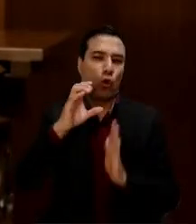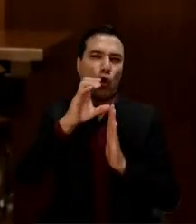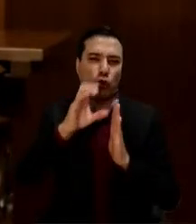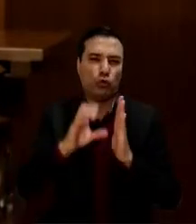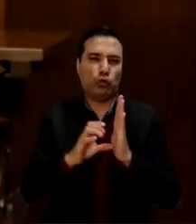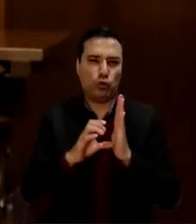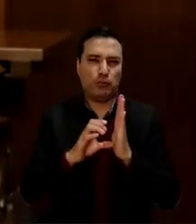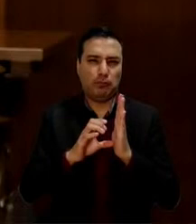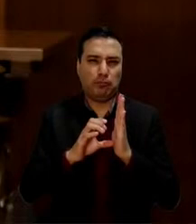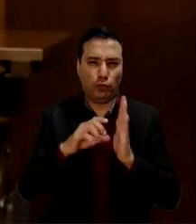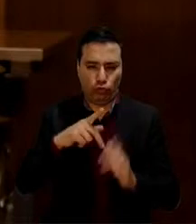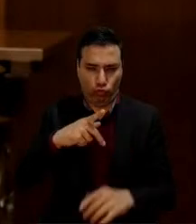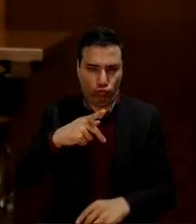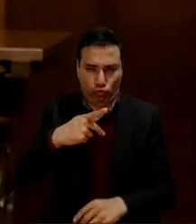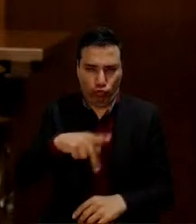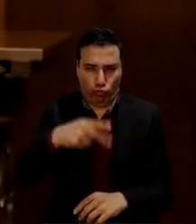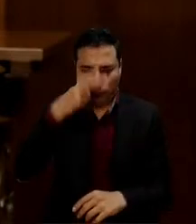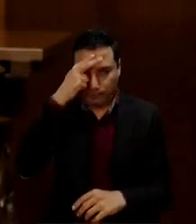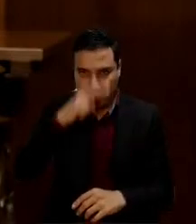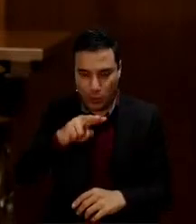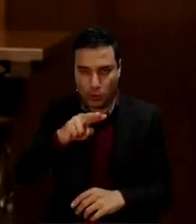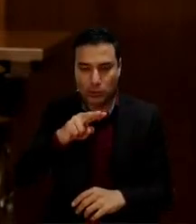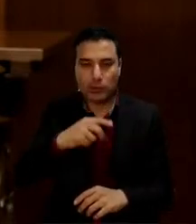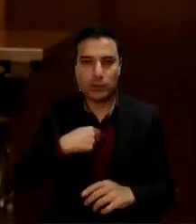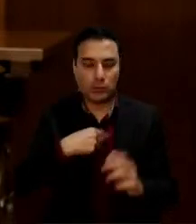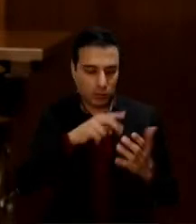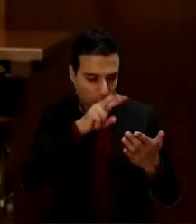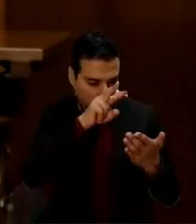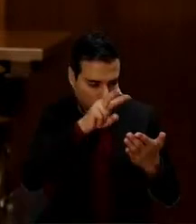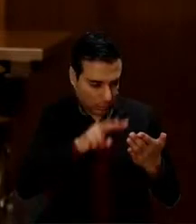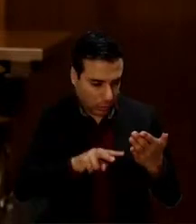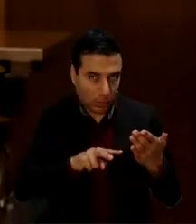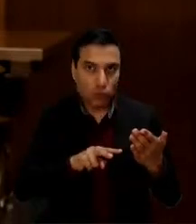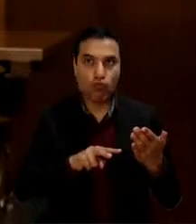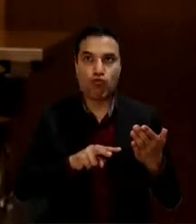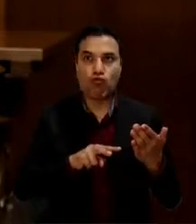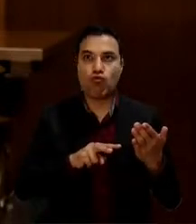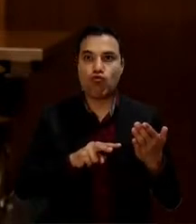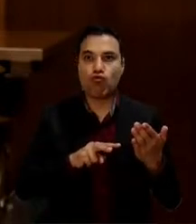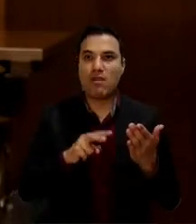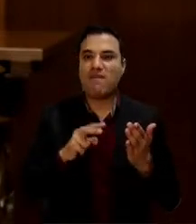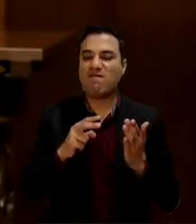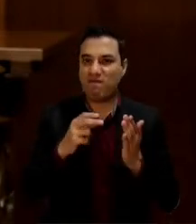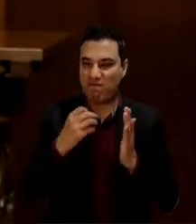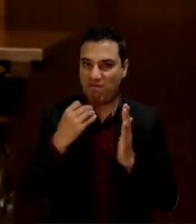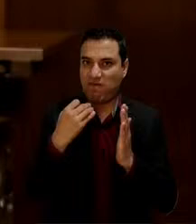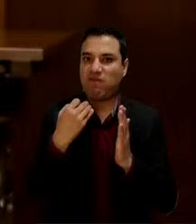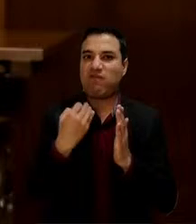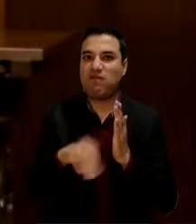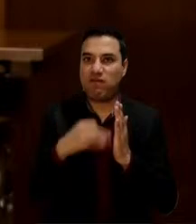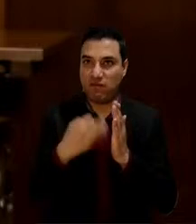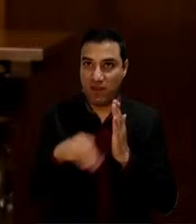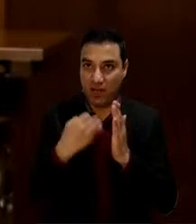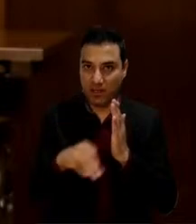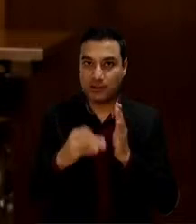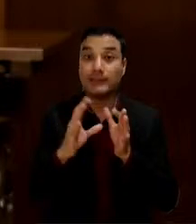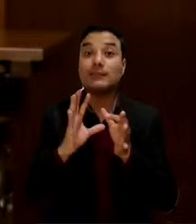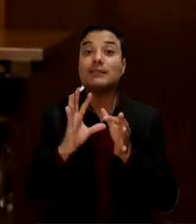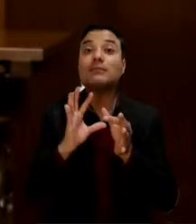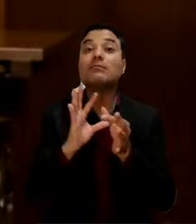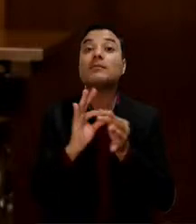Mexicanos, no se encuentra disposición legal alguna que haga mención de las obligaciones